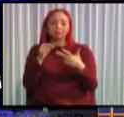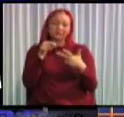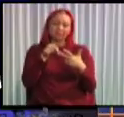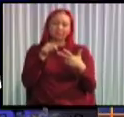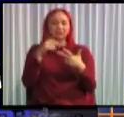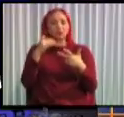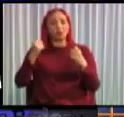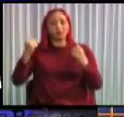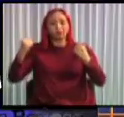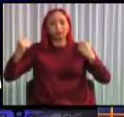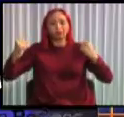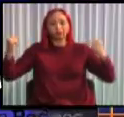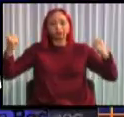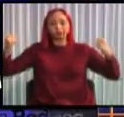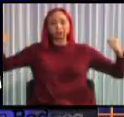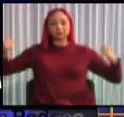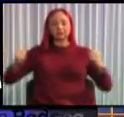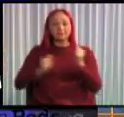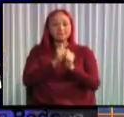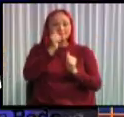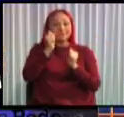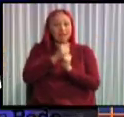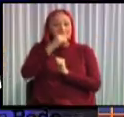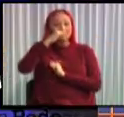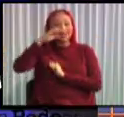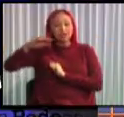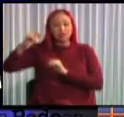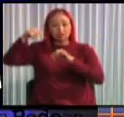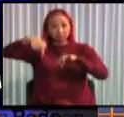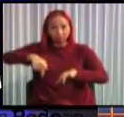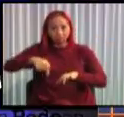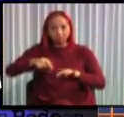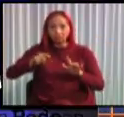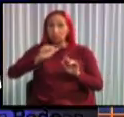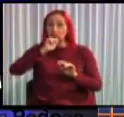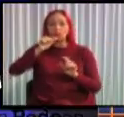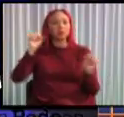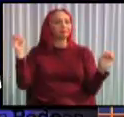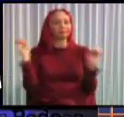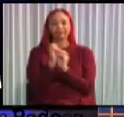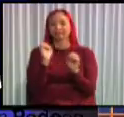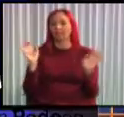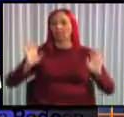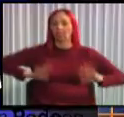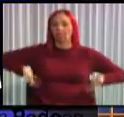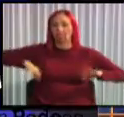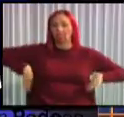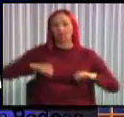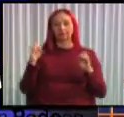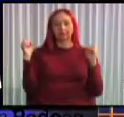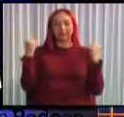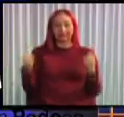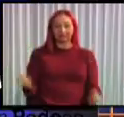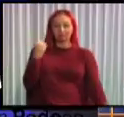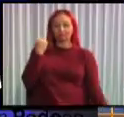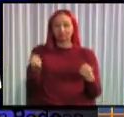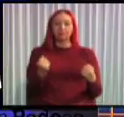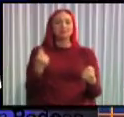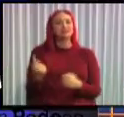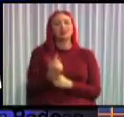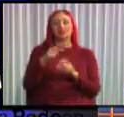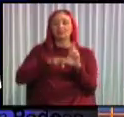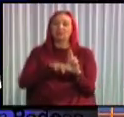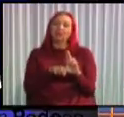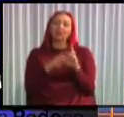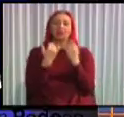la obesidad. La mayoría de los niños hoy por hoy no hacen ningún ejercicio. Casi siempre están sentados con